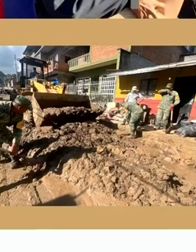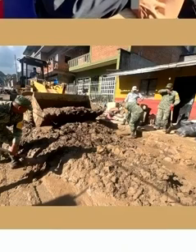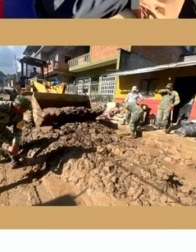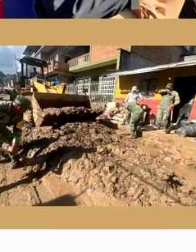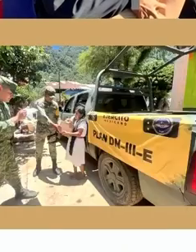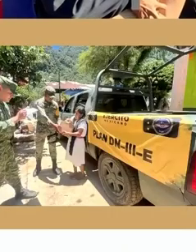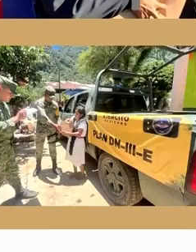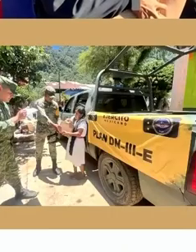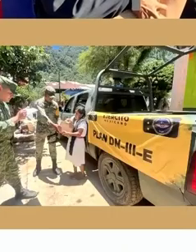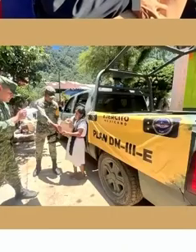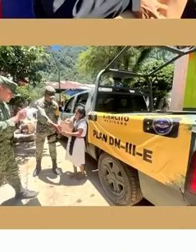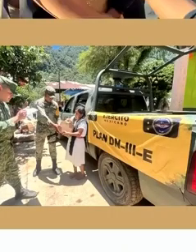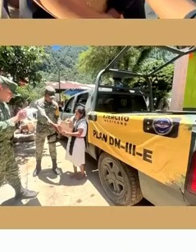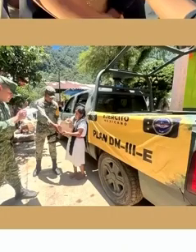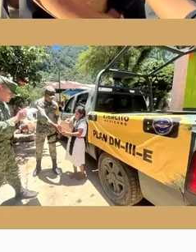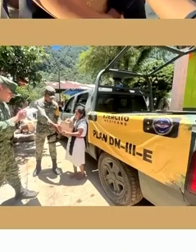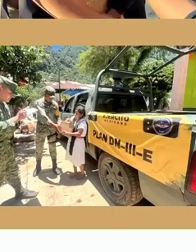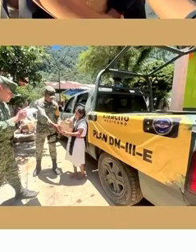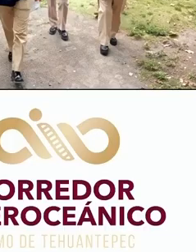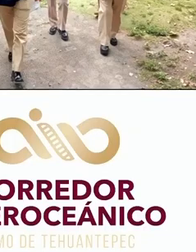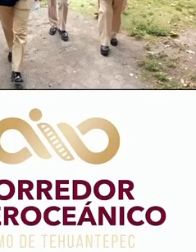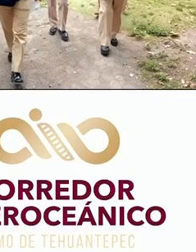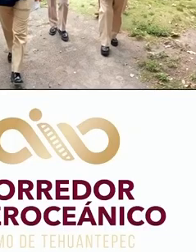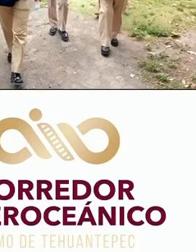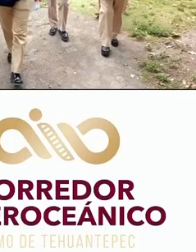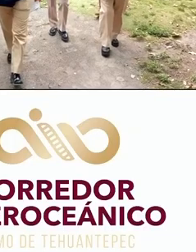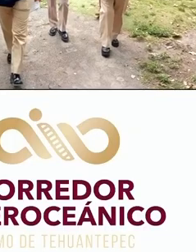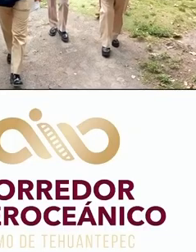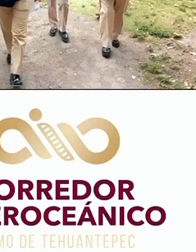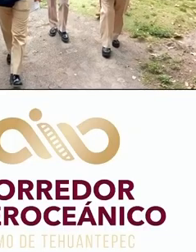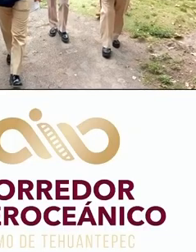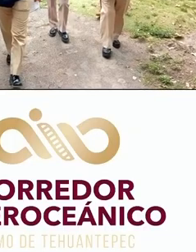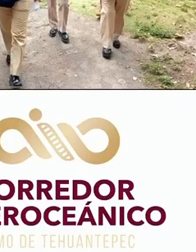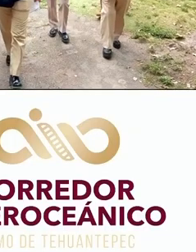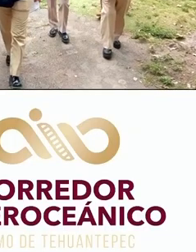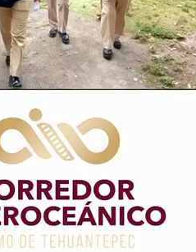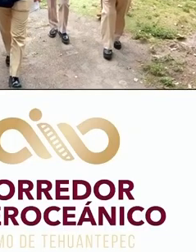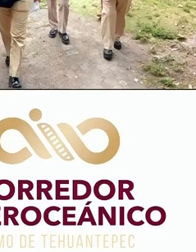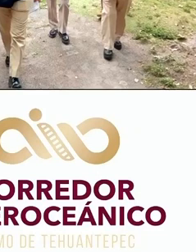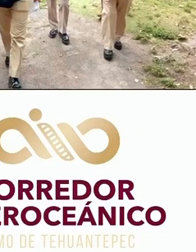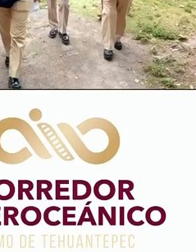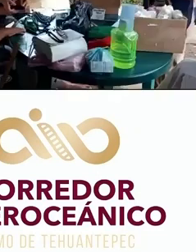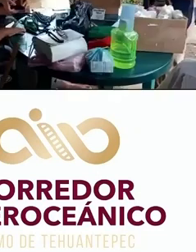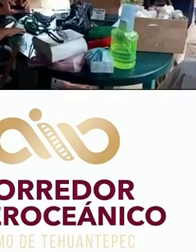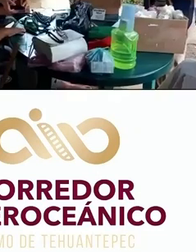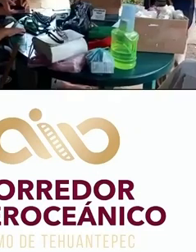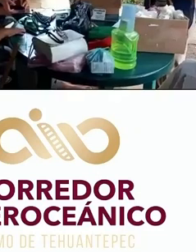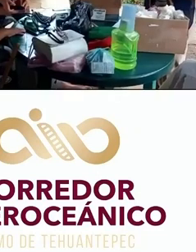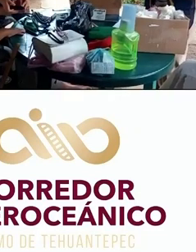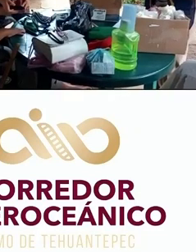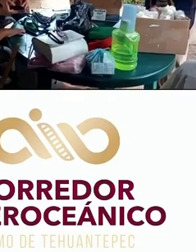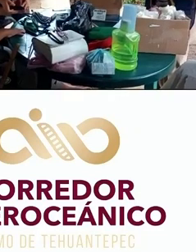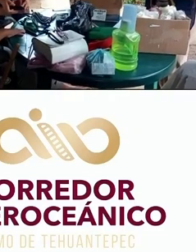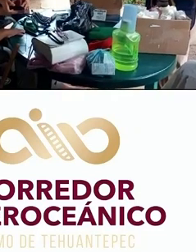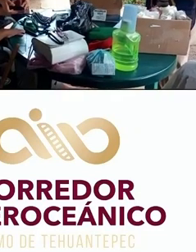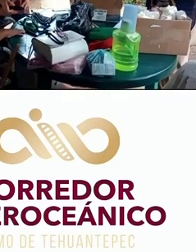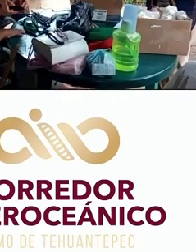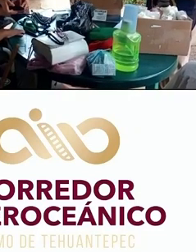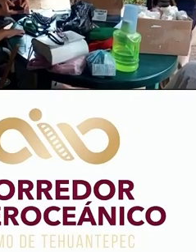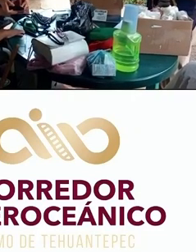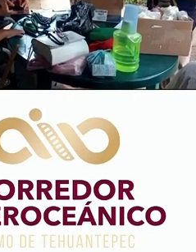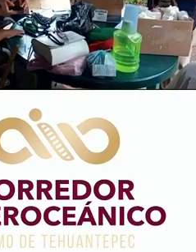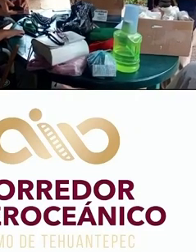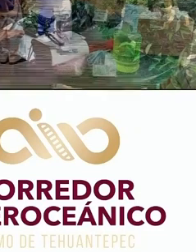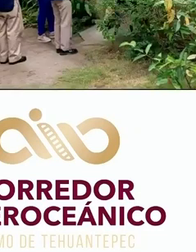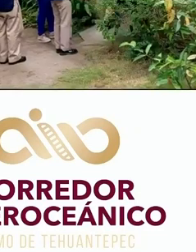243,865. Y por último, en lo que se refiere a la atención médica de primer contacto en lugares de difícil